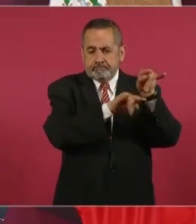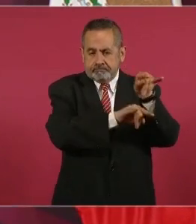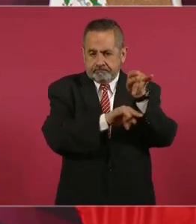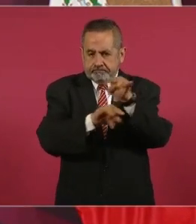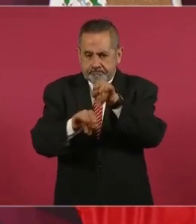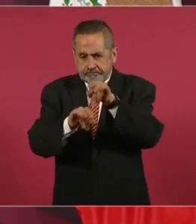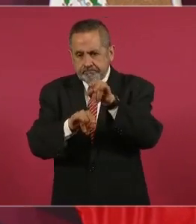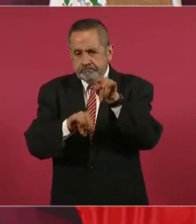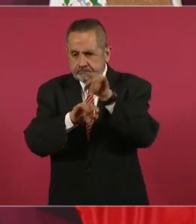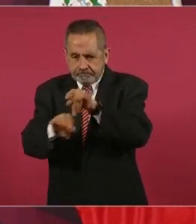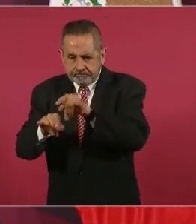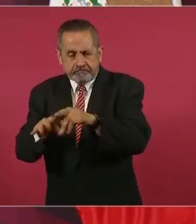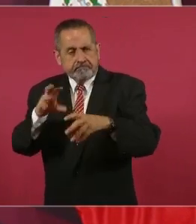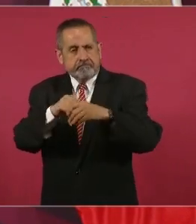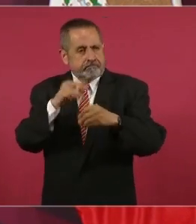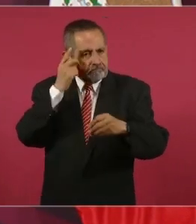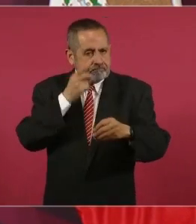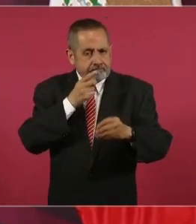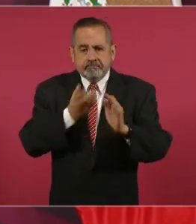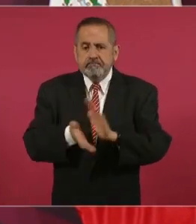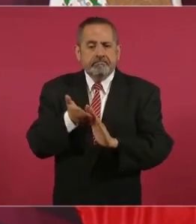construidos por los ingenieros militares,